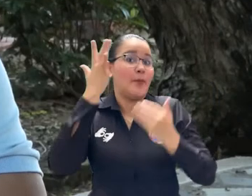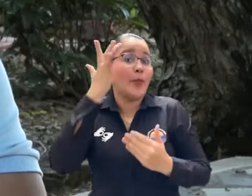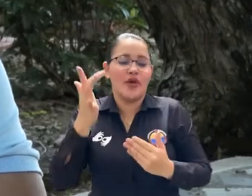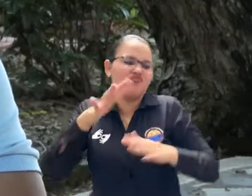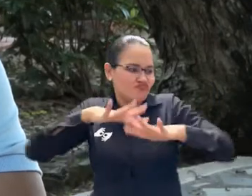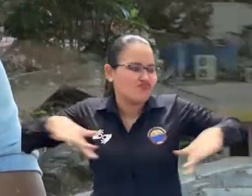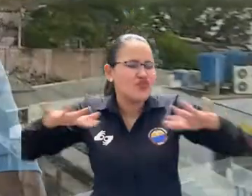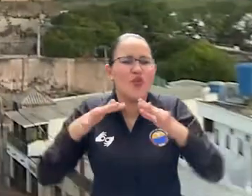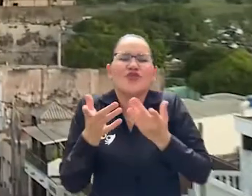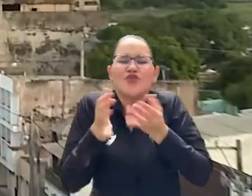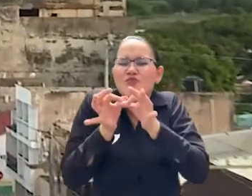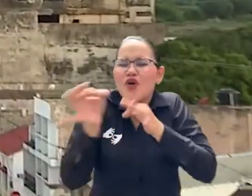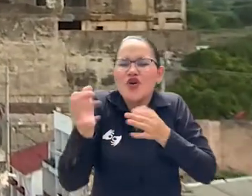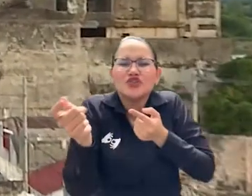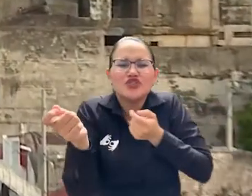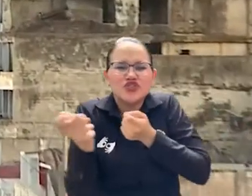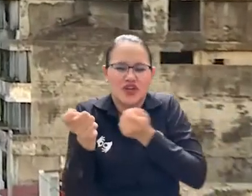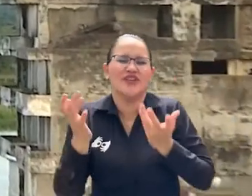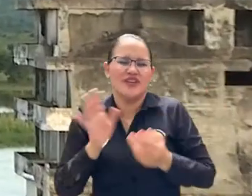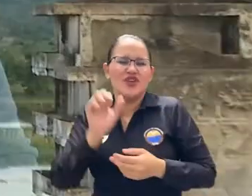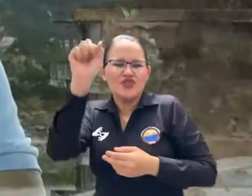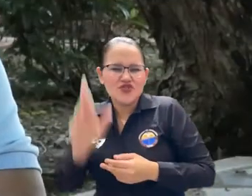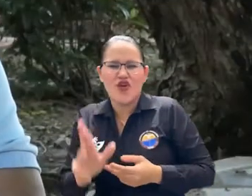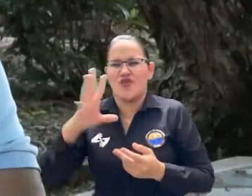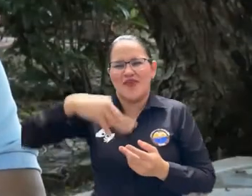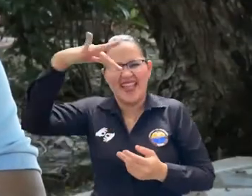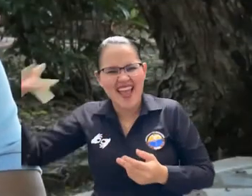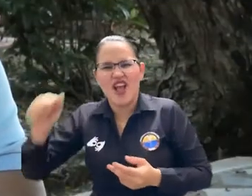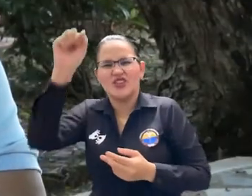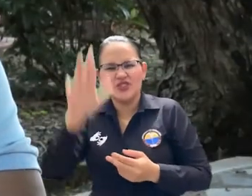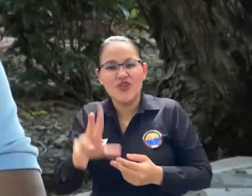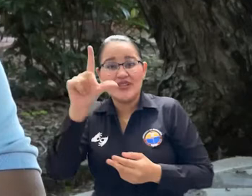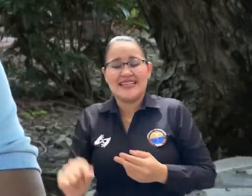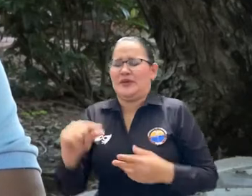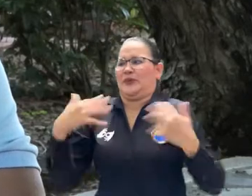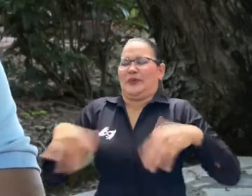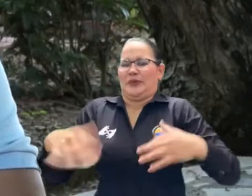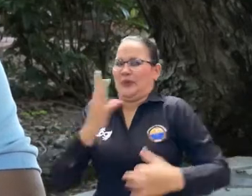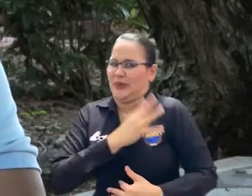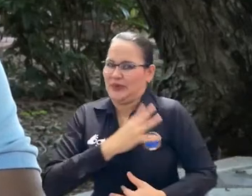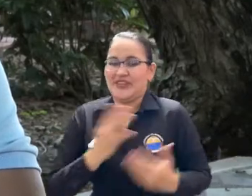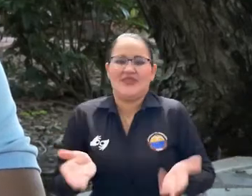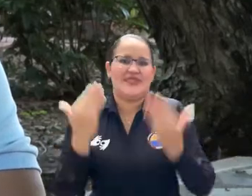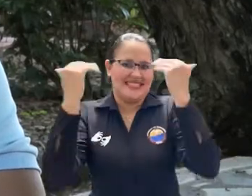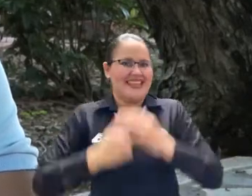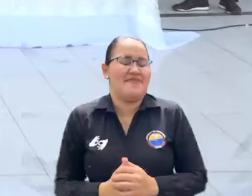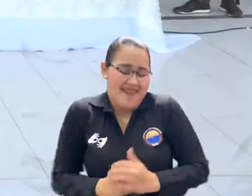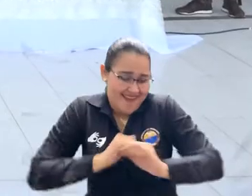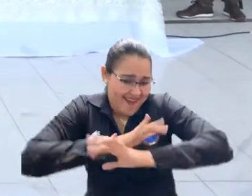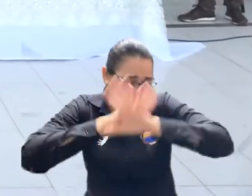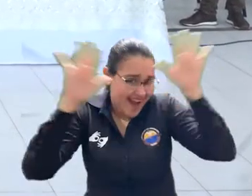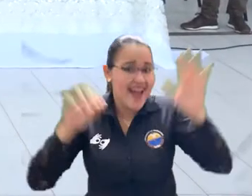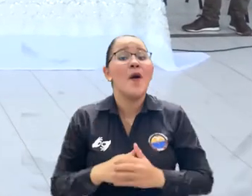del Cesar, sur de Bolívar y sur de Magdalena, esperábamos esta oportunidad y le agradecemos inmensamente a la Universidad del Magdalena, a los directivos,